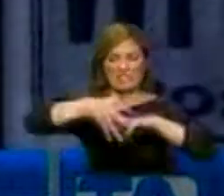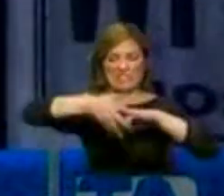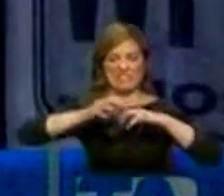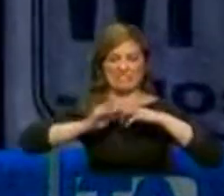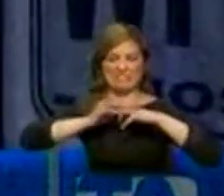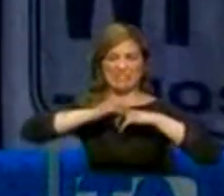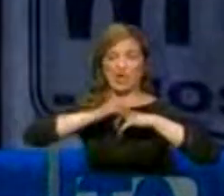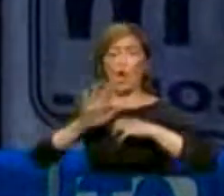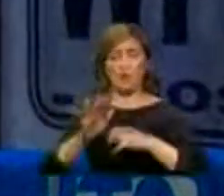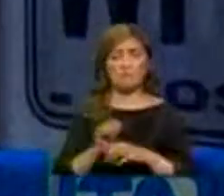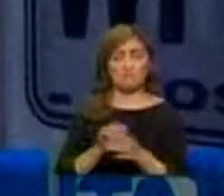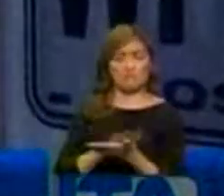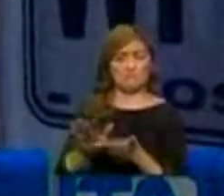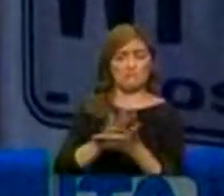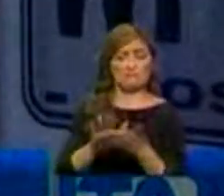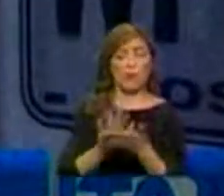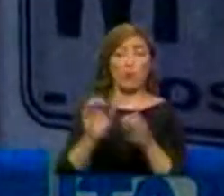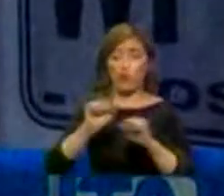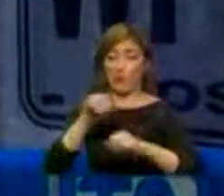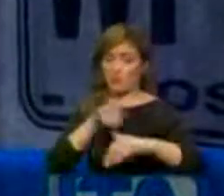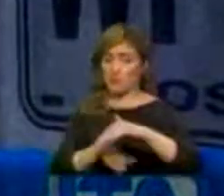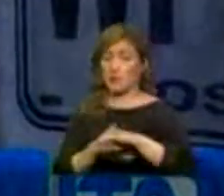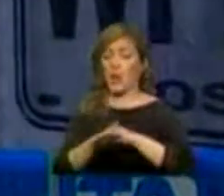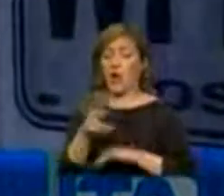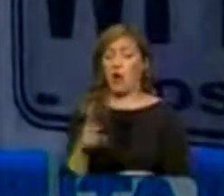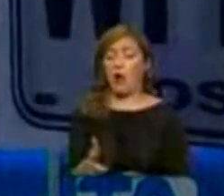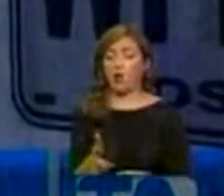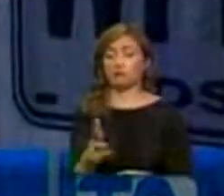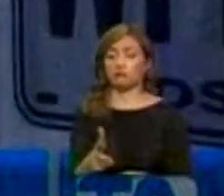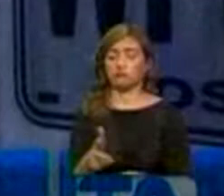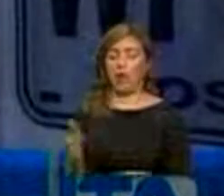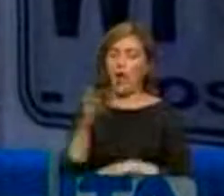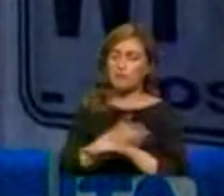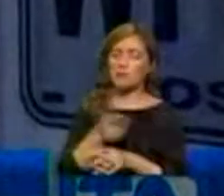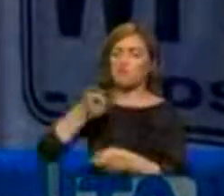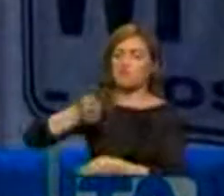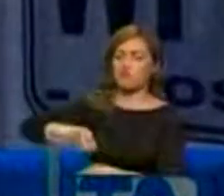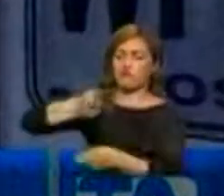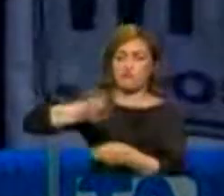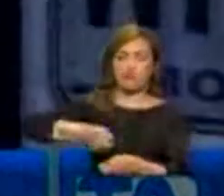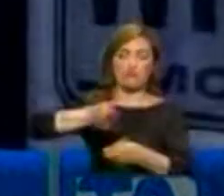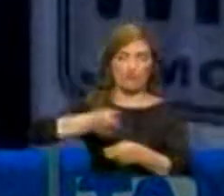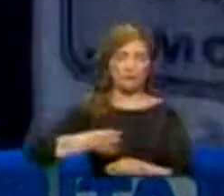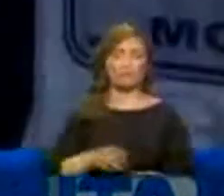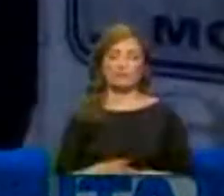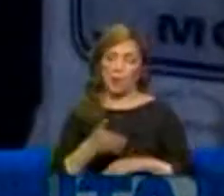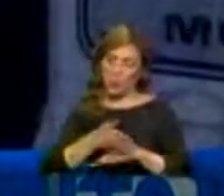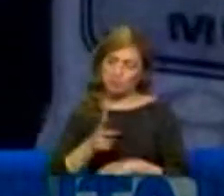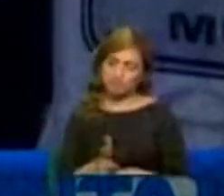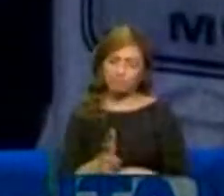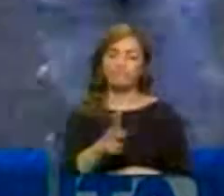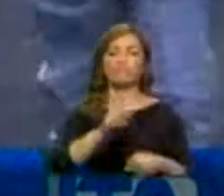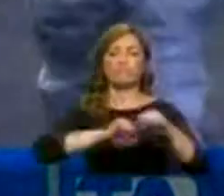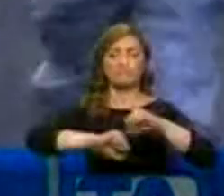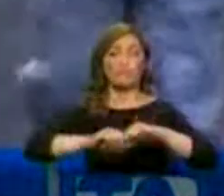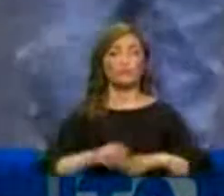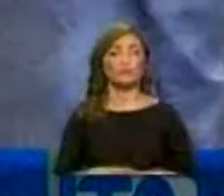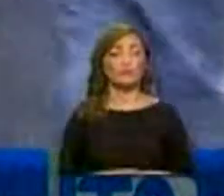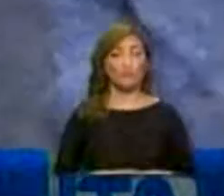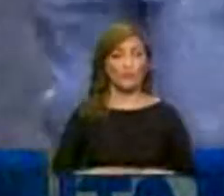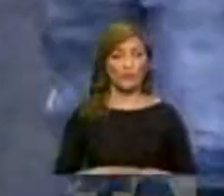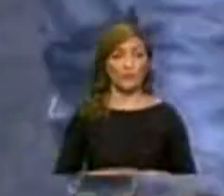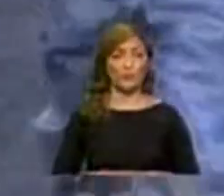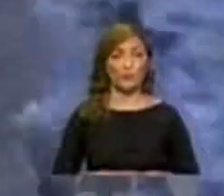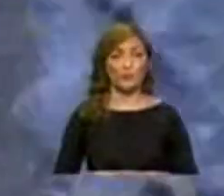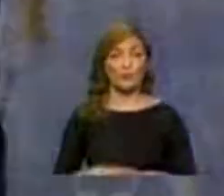está, que posiblemente puede ingresar a la región. Entonces, el país, para prevenir, estamos haciendo la desinfección, ¿sí? Esta